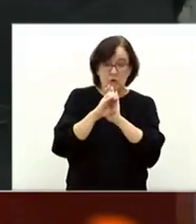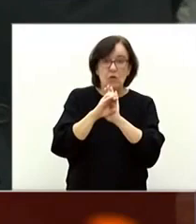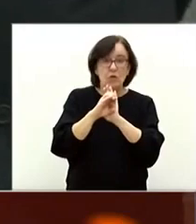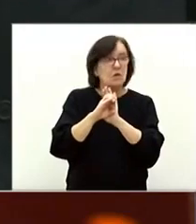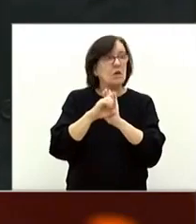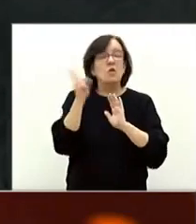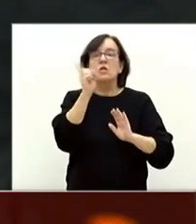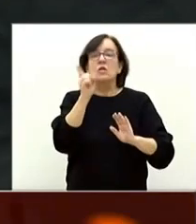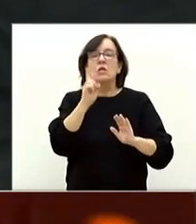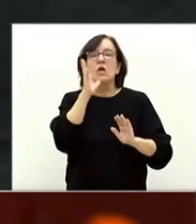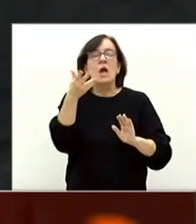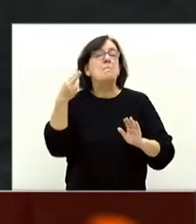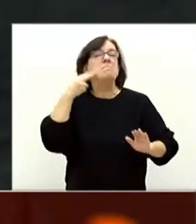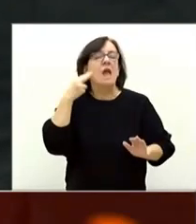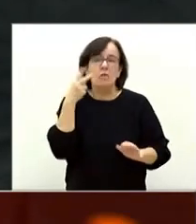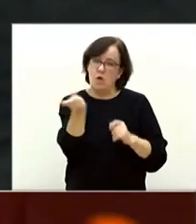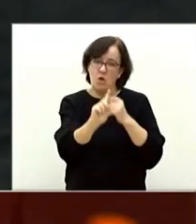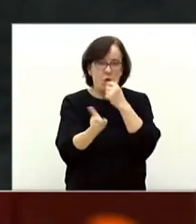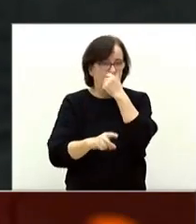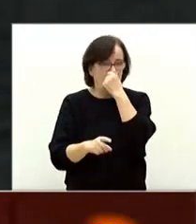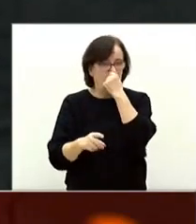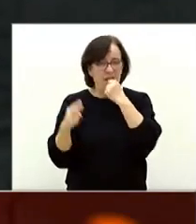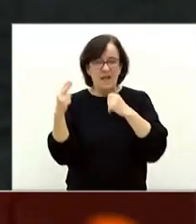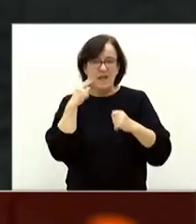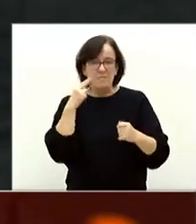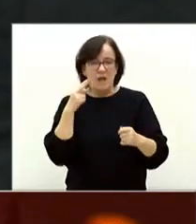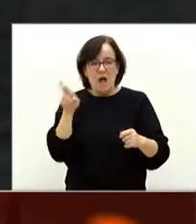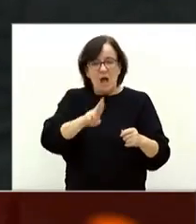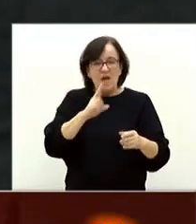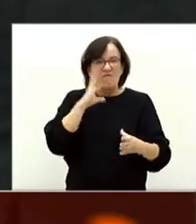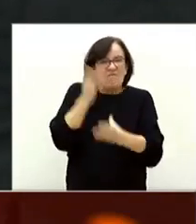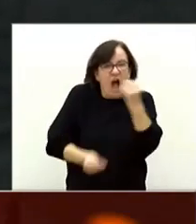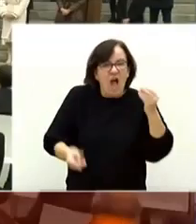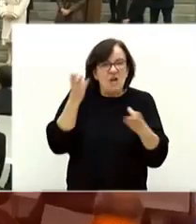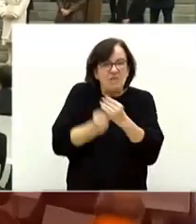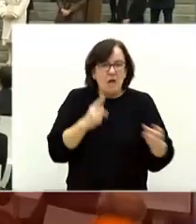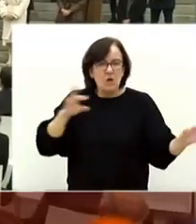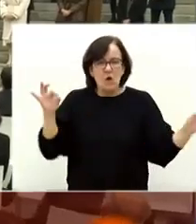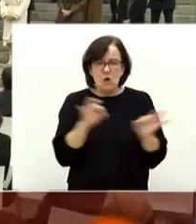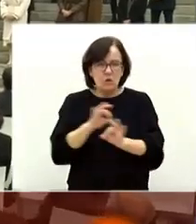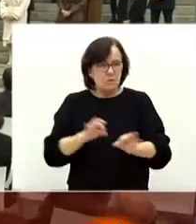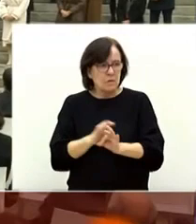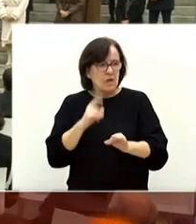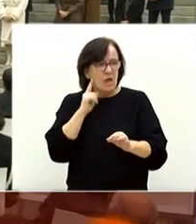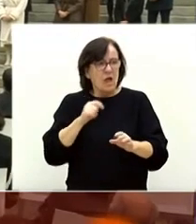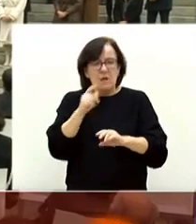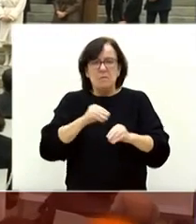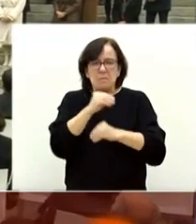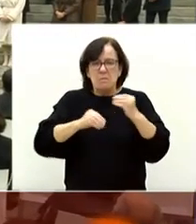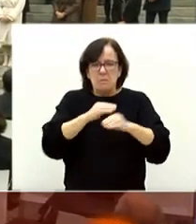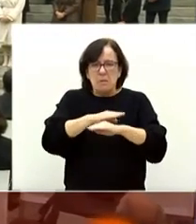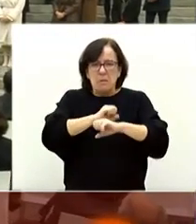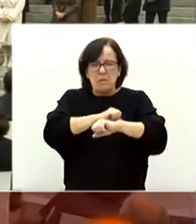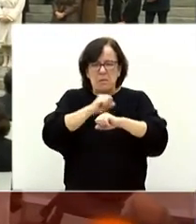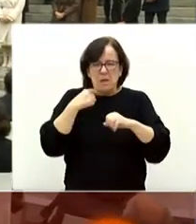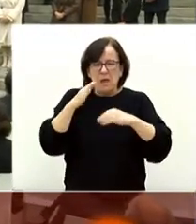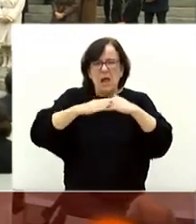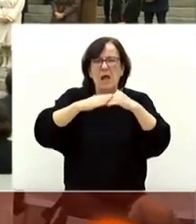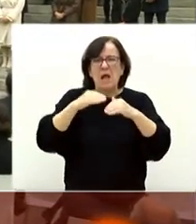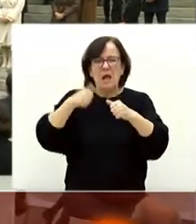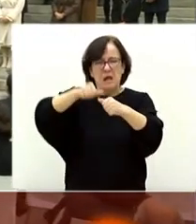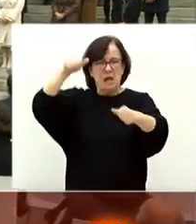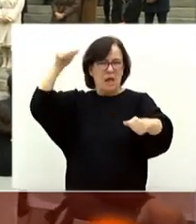no fue el miedo a repetir errores, el miedo al anquilosamiento, el miedo a los